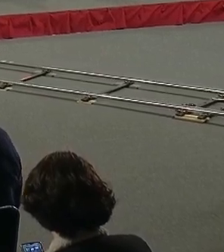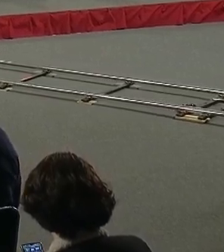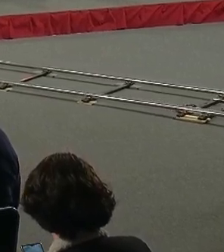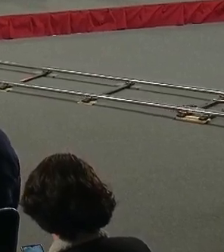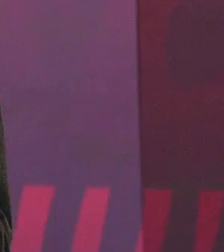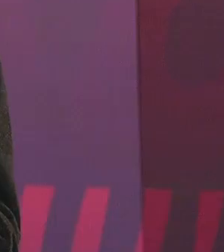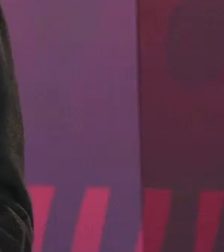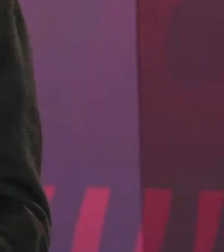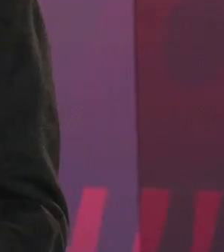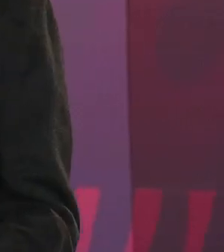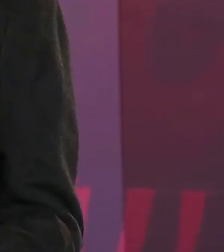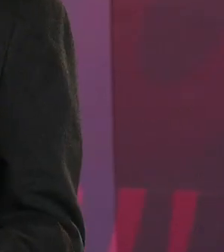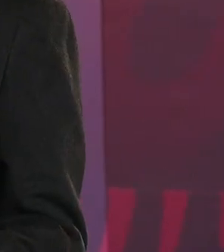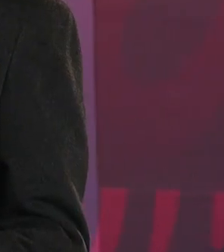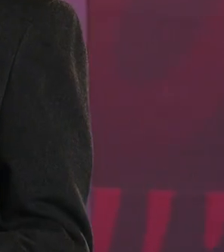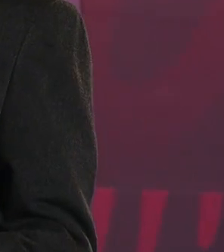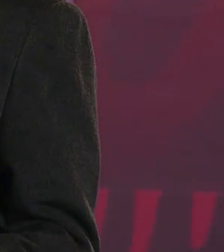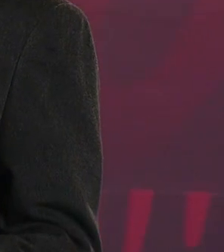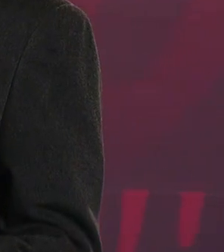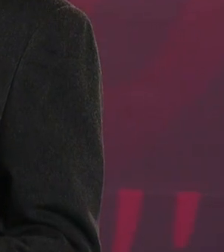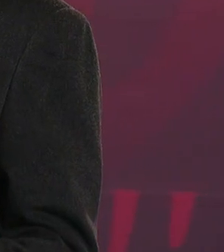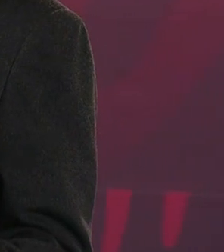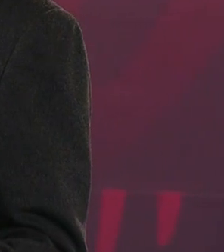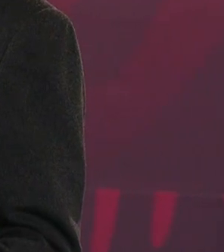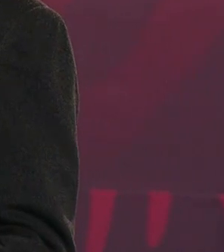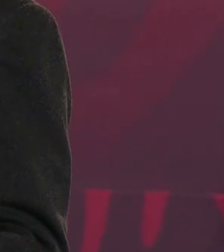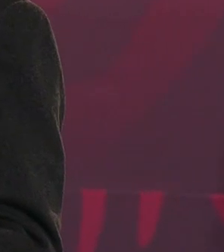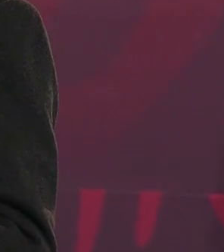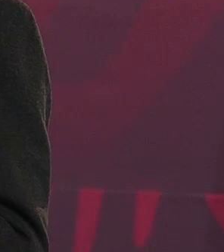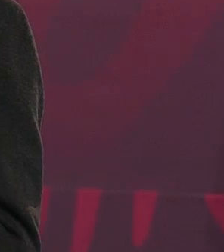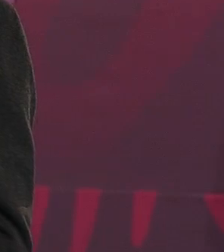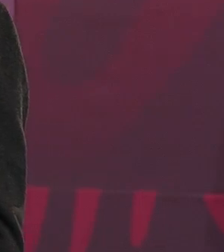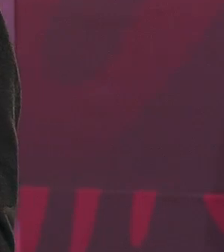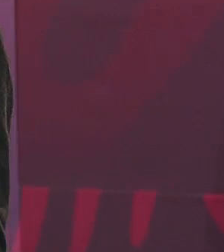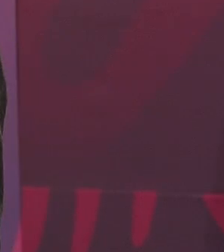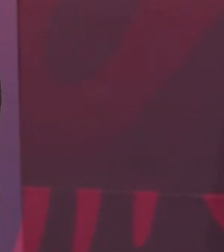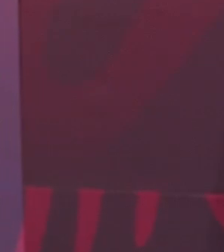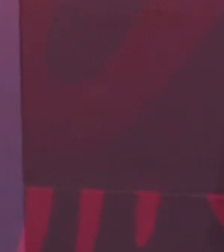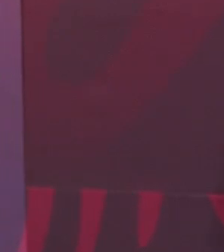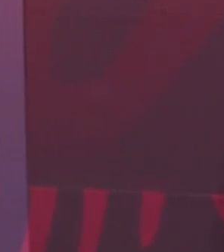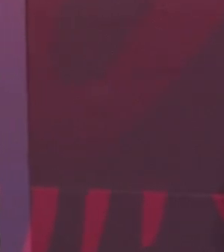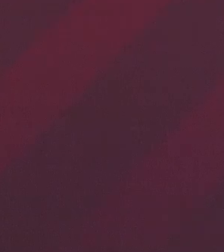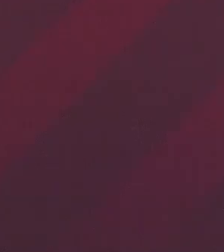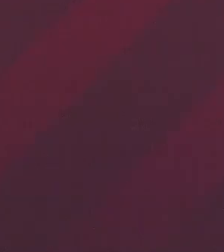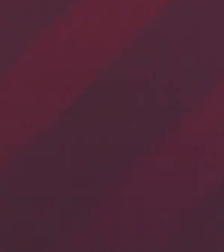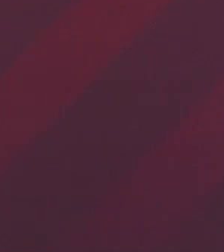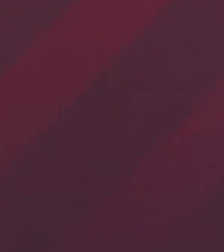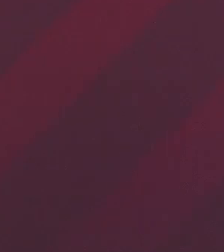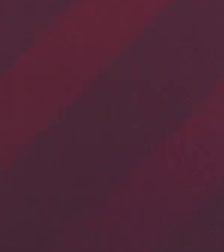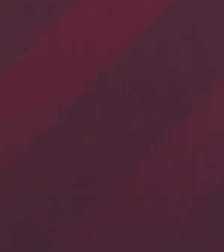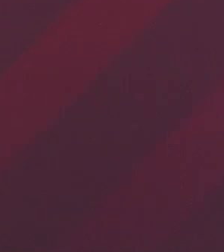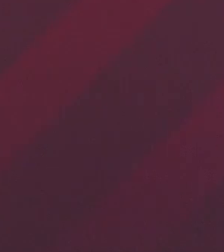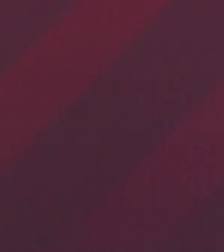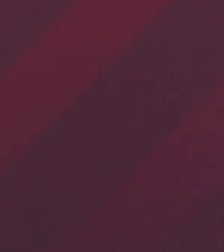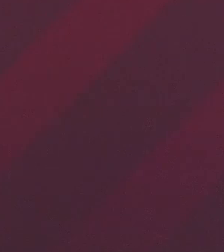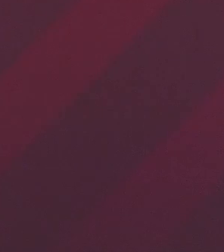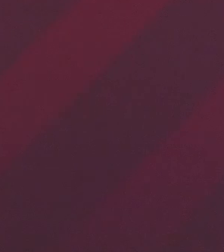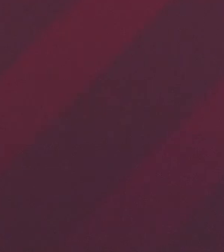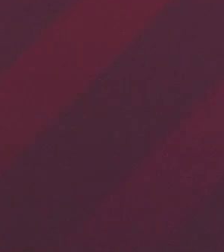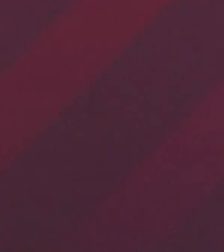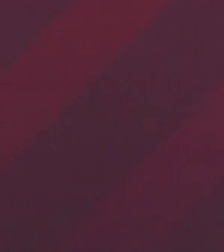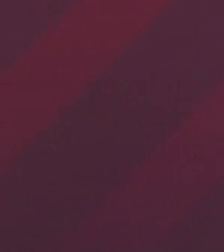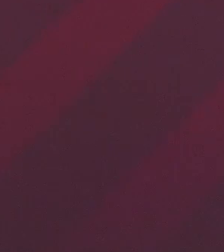y nosotros estamos dando este apoyo adicional de pagar la mitad